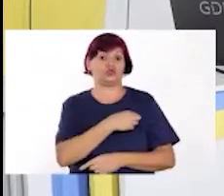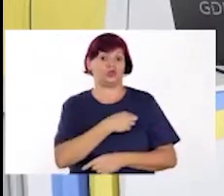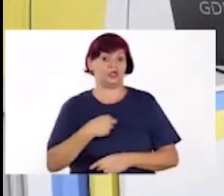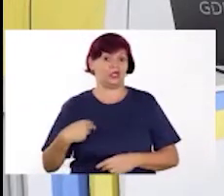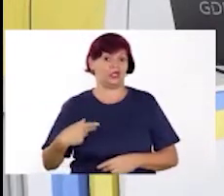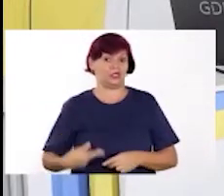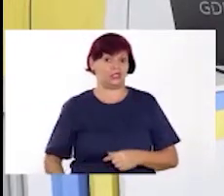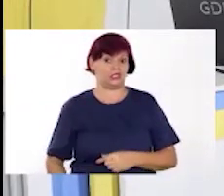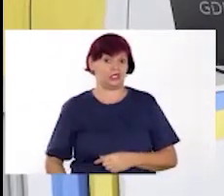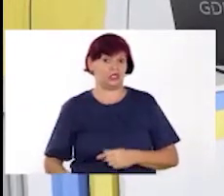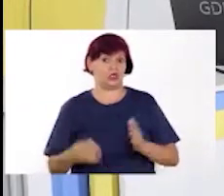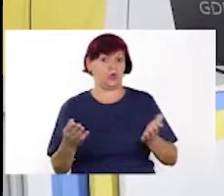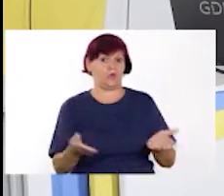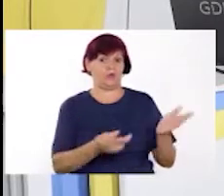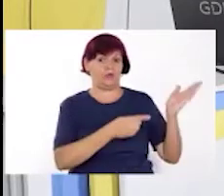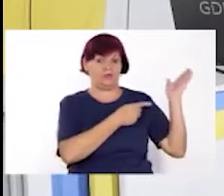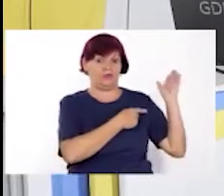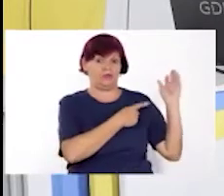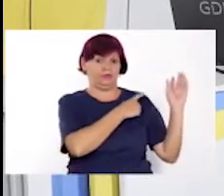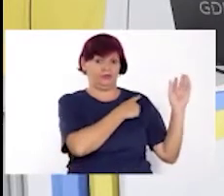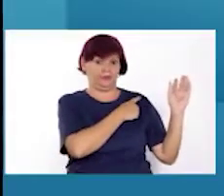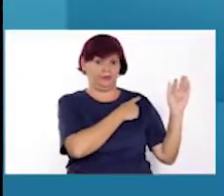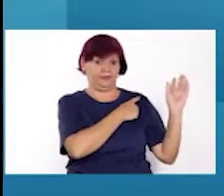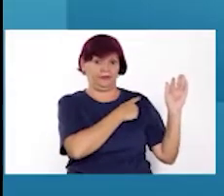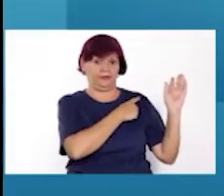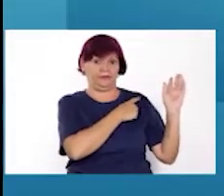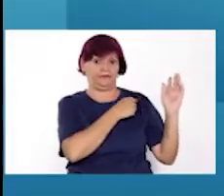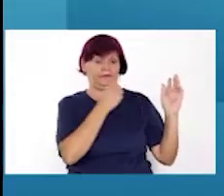muestro en la diapo,